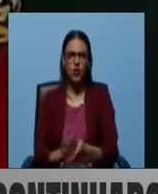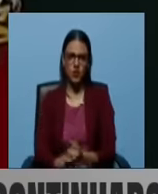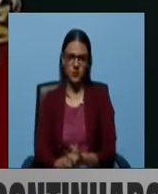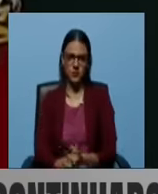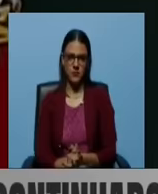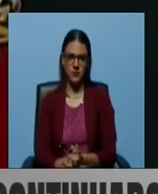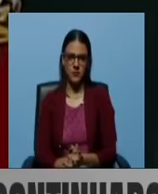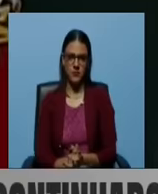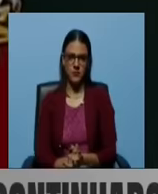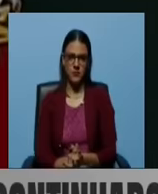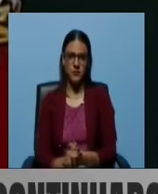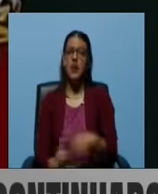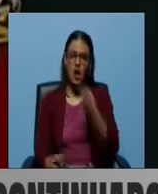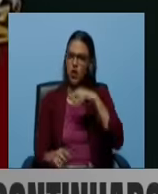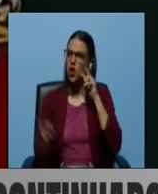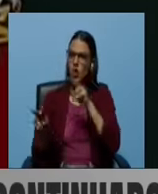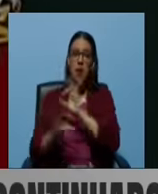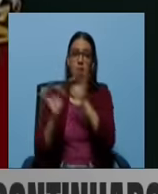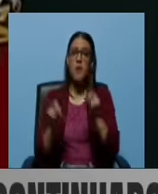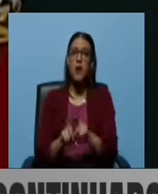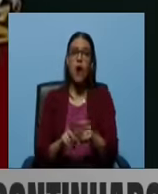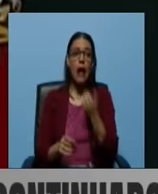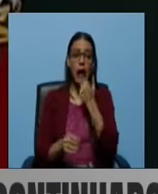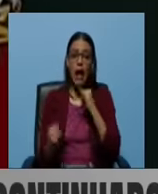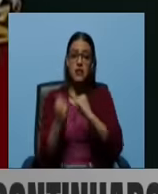Es lo que uno pudiera decir, fin de mundo, pues.